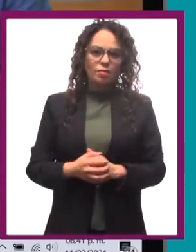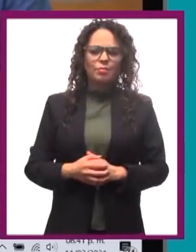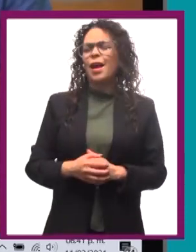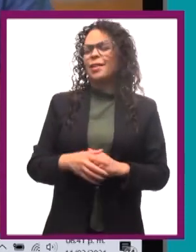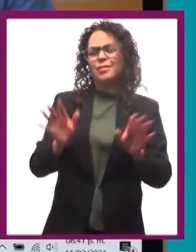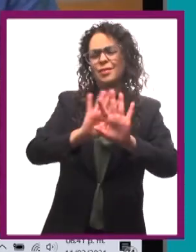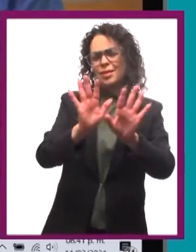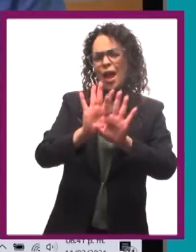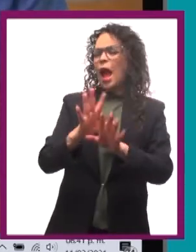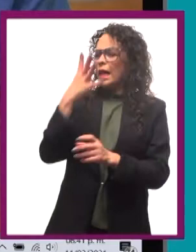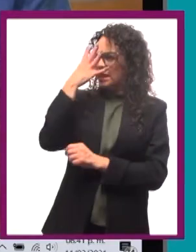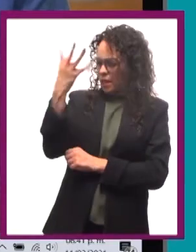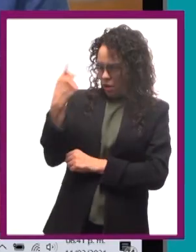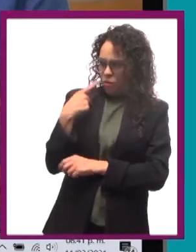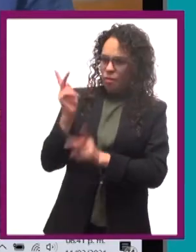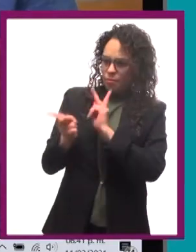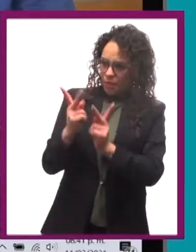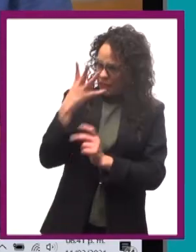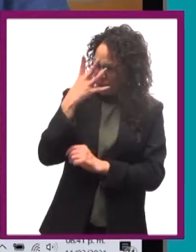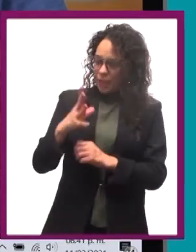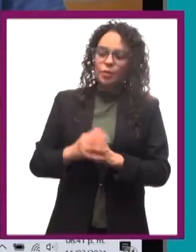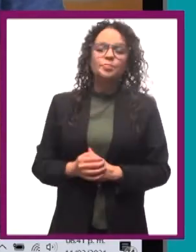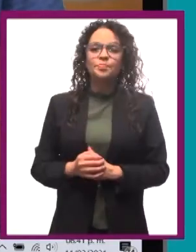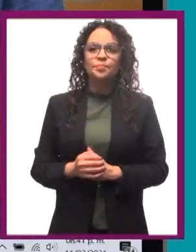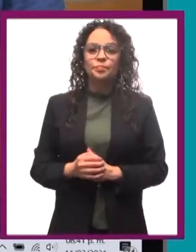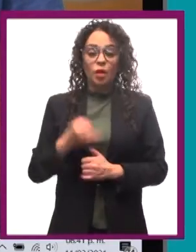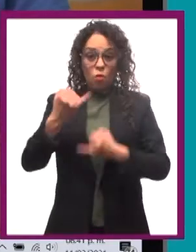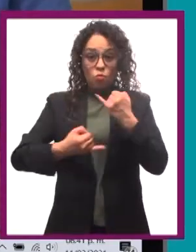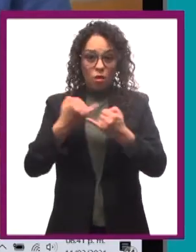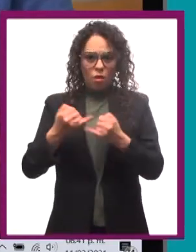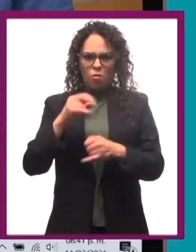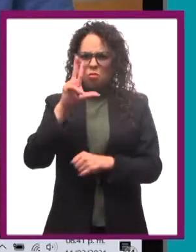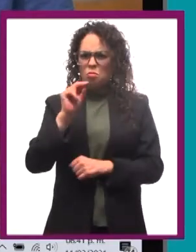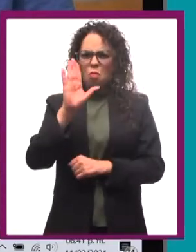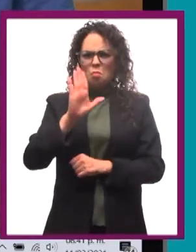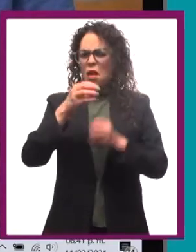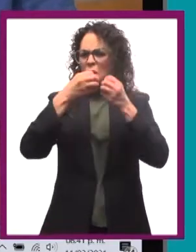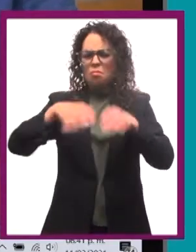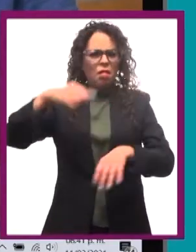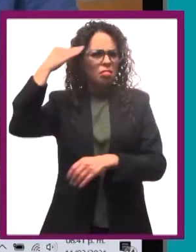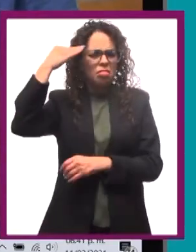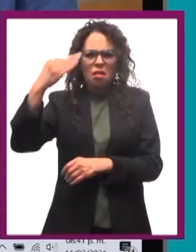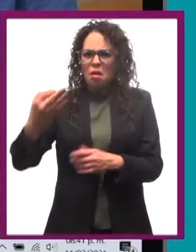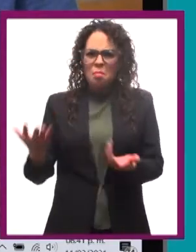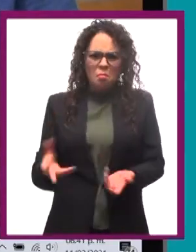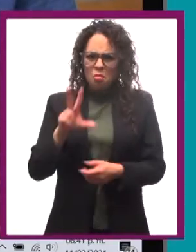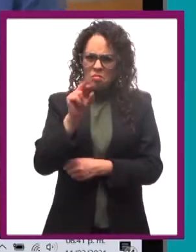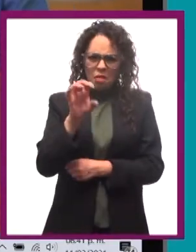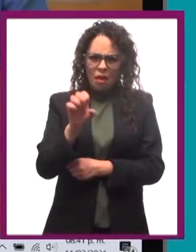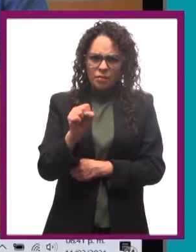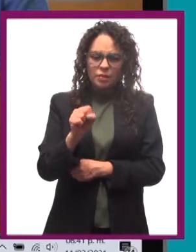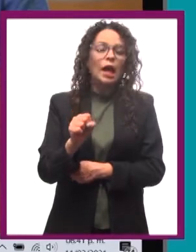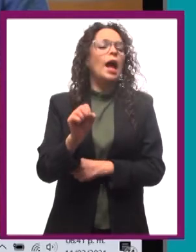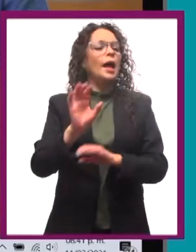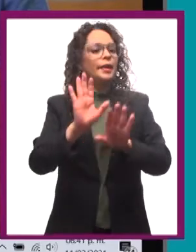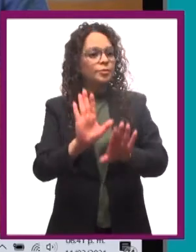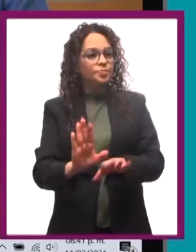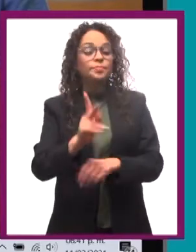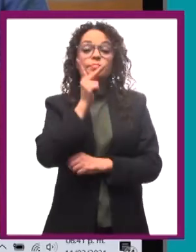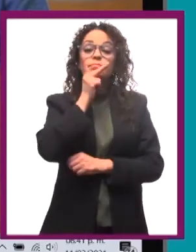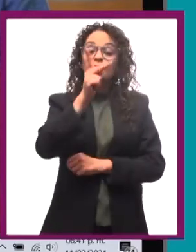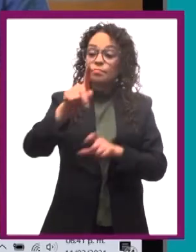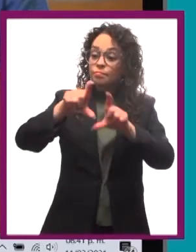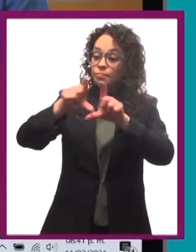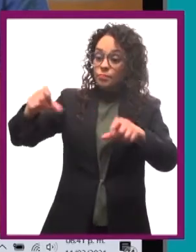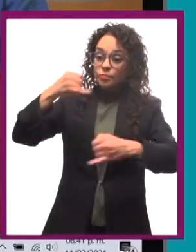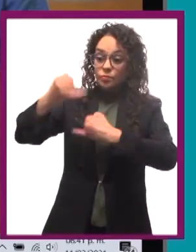serio. La verdad es que, visto así, no parece que el juego sea una pérdida de tiempo. Bueno, el